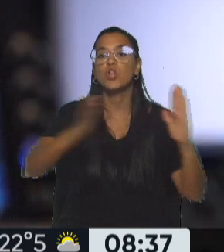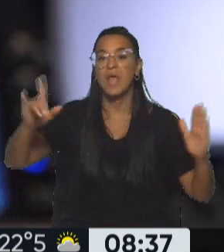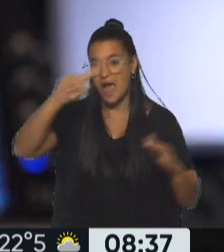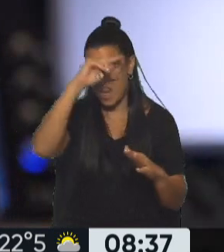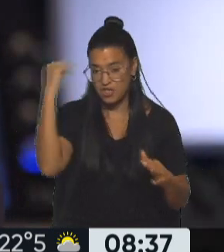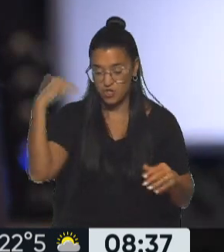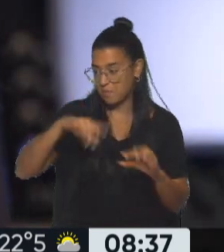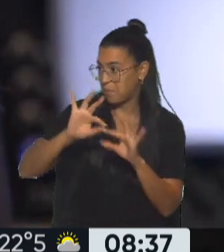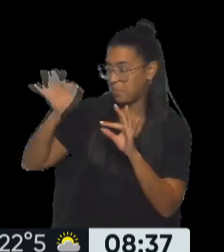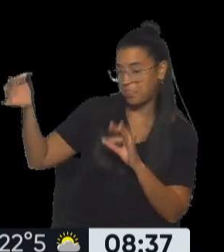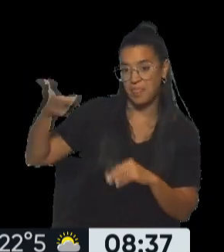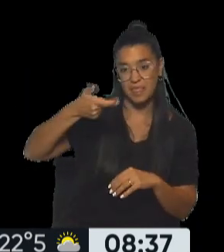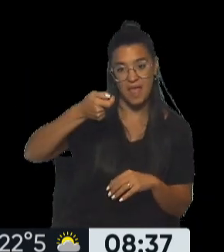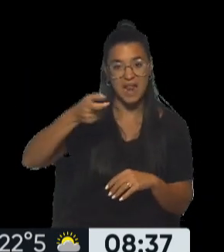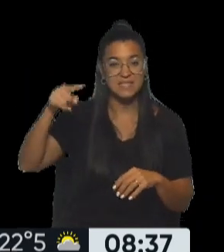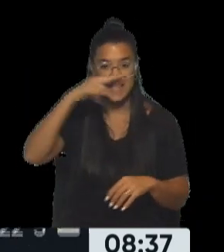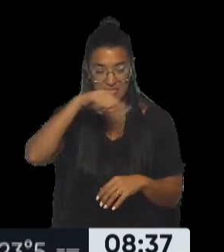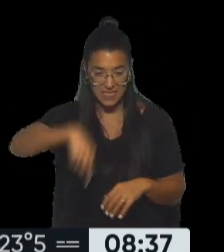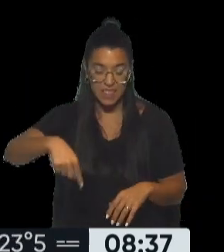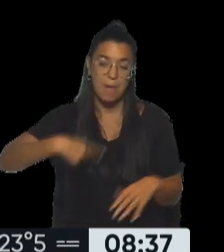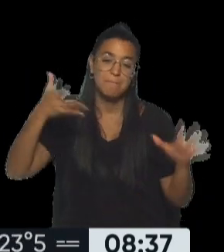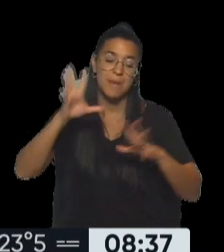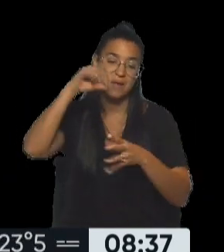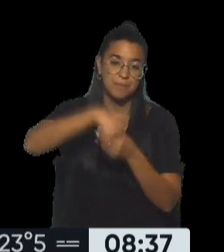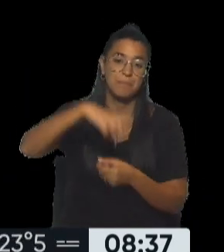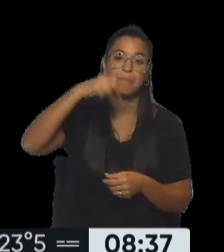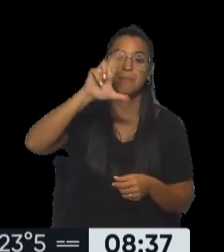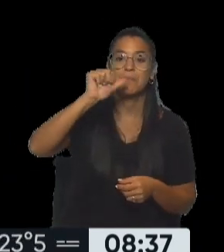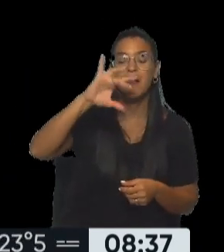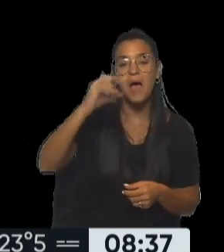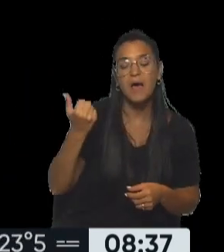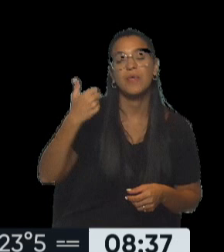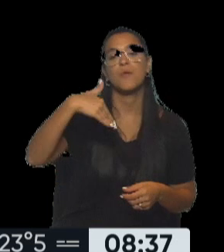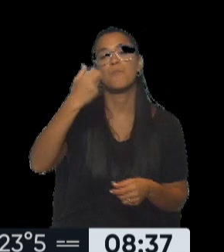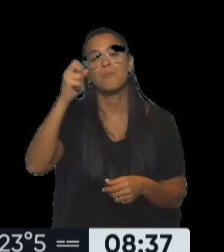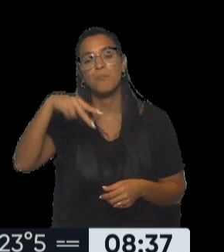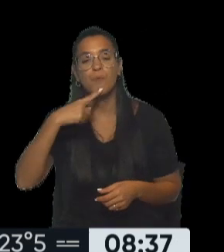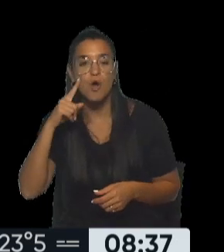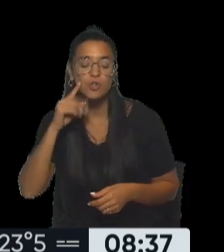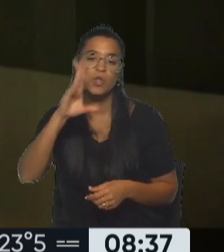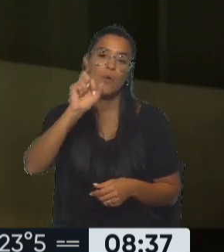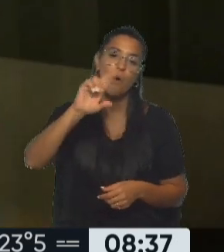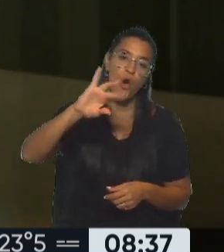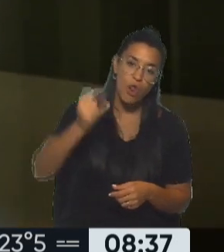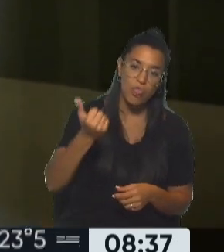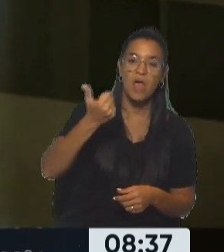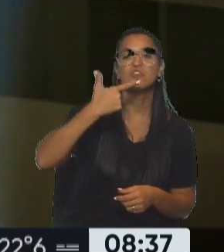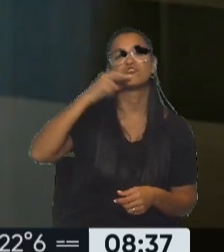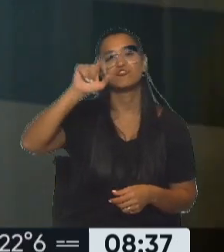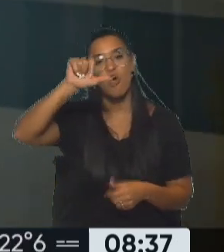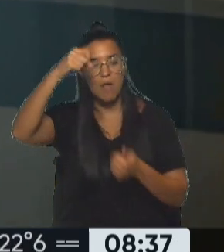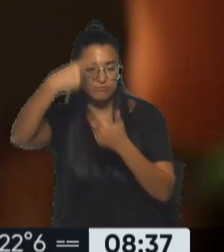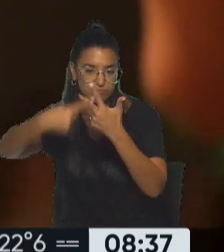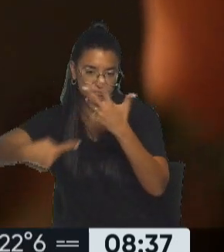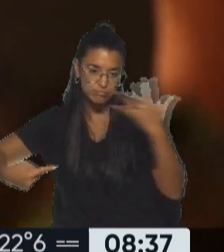metros de Canal 7, con la participación en vivo de Ana Prada, Mavi Díaz, Luna Monti, Lidia Borda y Dolores Solá, programón.